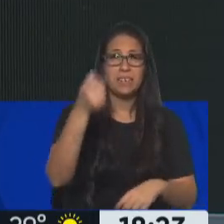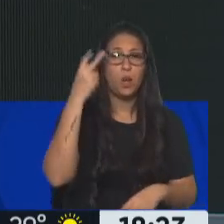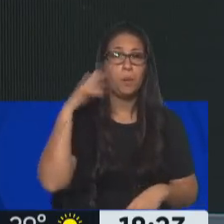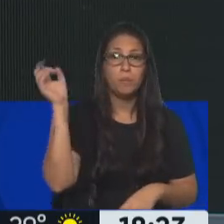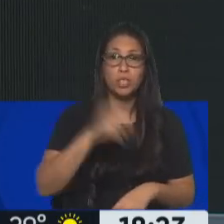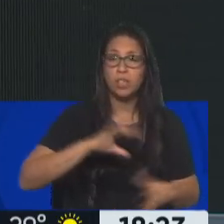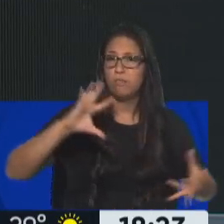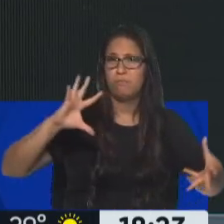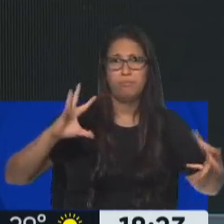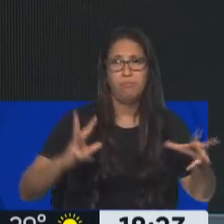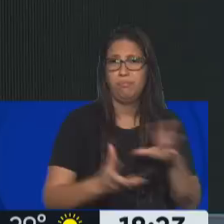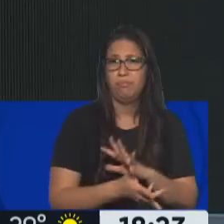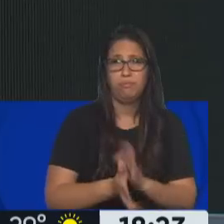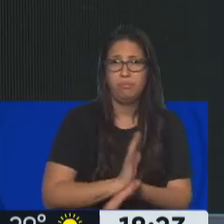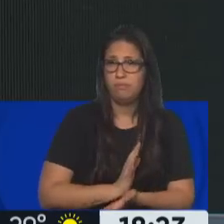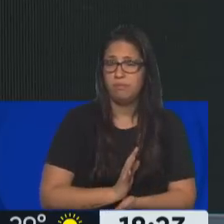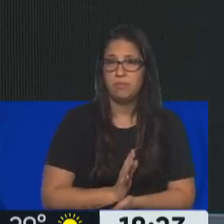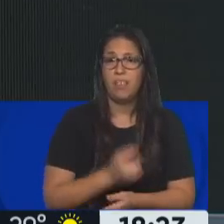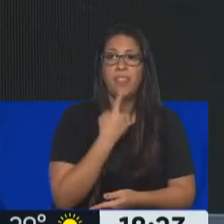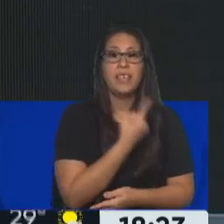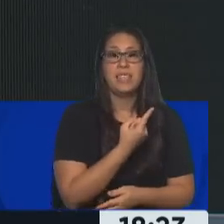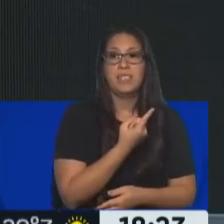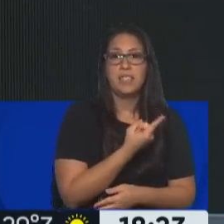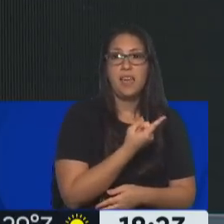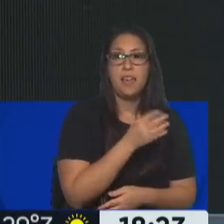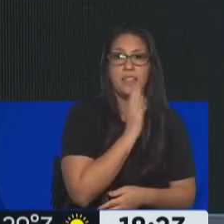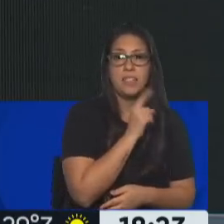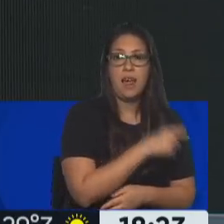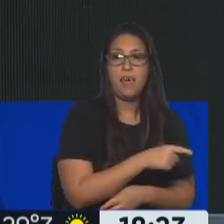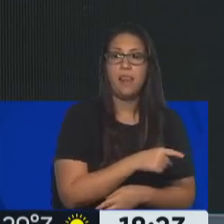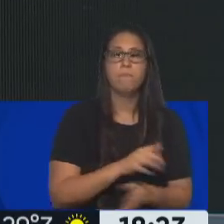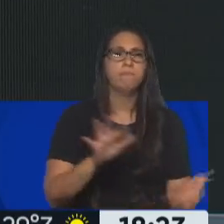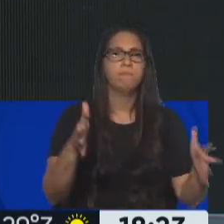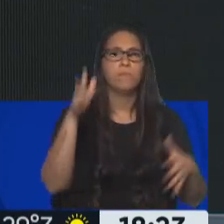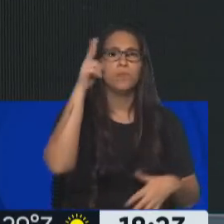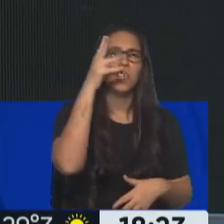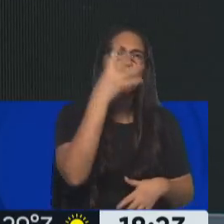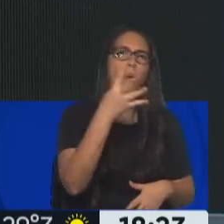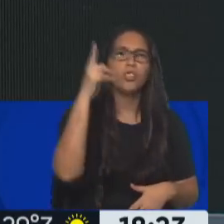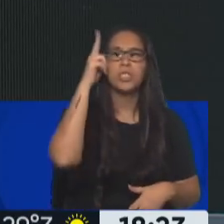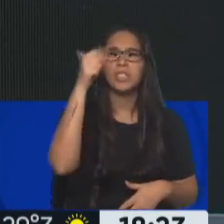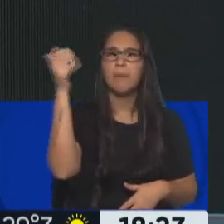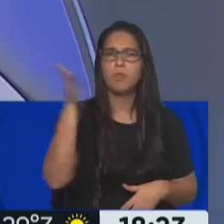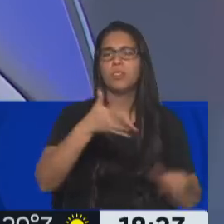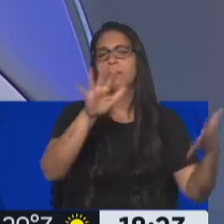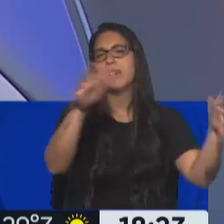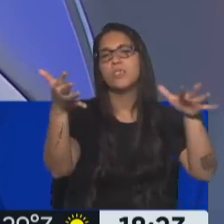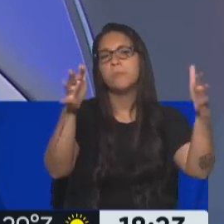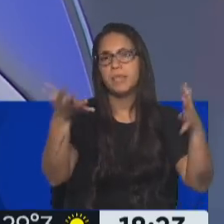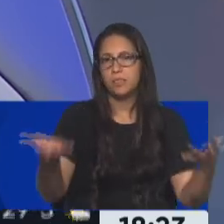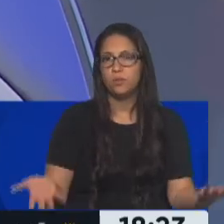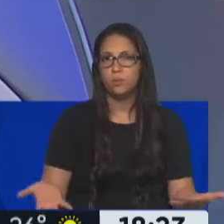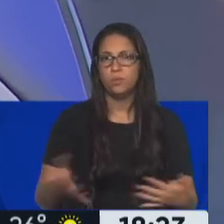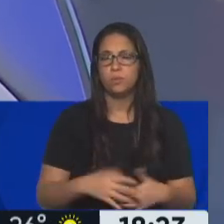90% según marcan los medios israelíes. Los porcentajes son del 84, 86%. Bueno, varía según